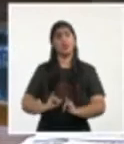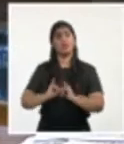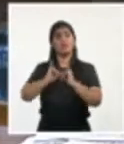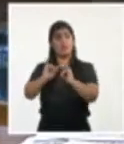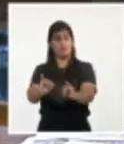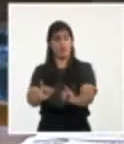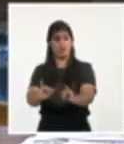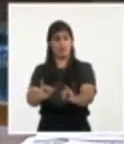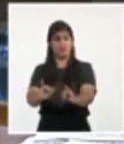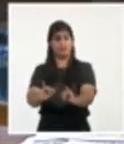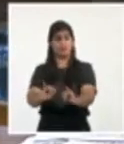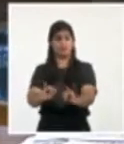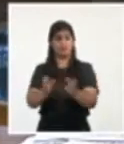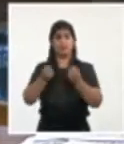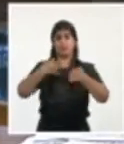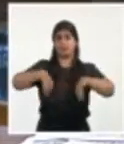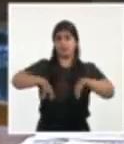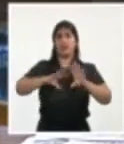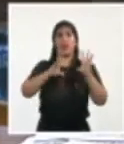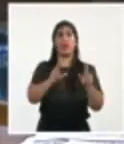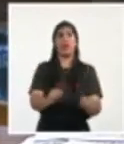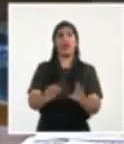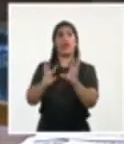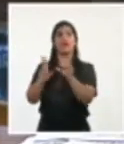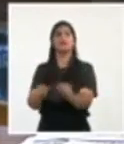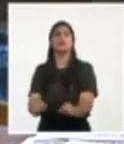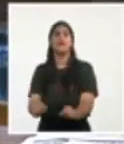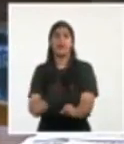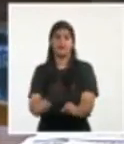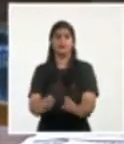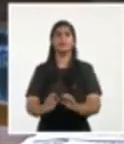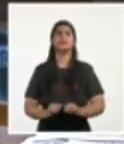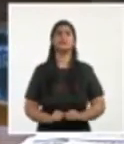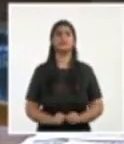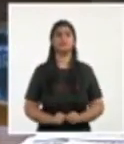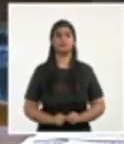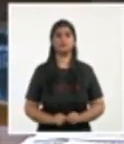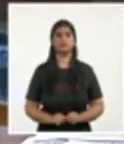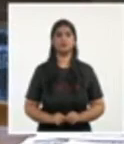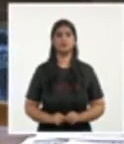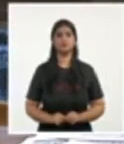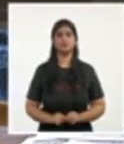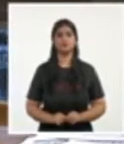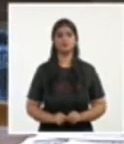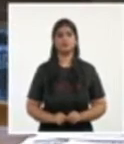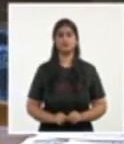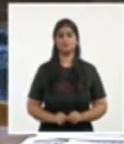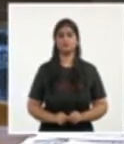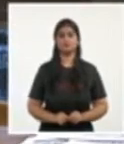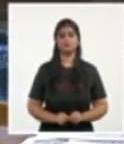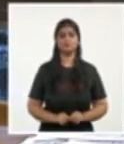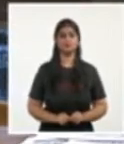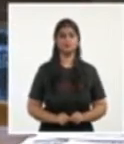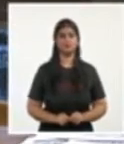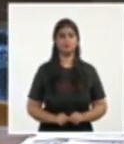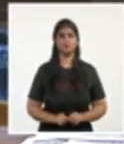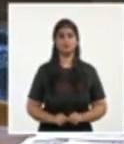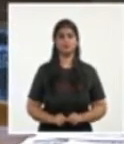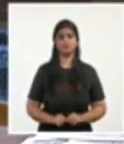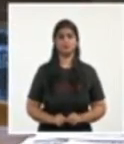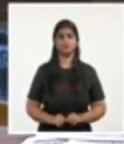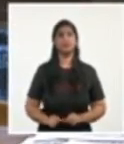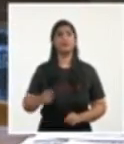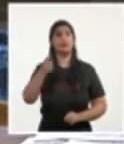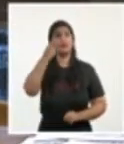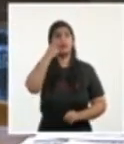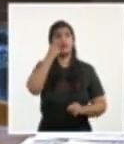está el país y sobre todo las provincias, nos va a permitir seguir comprendiendo la responsabilidad que tenemos